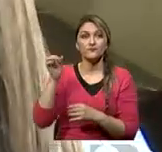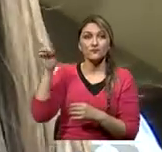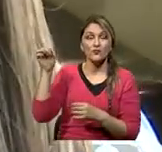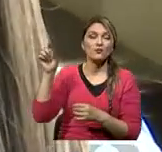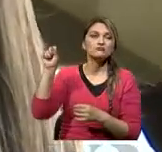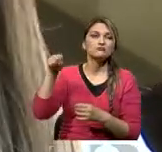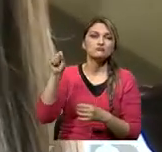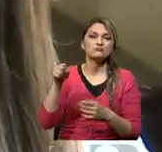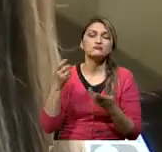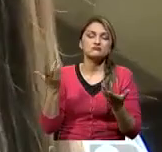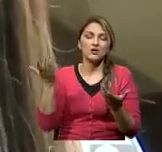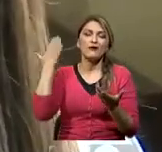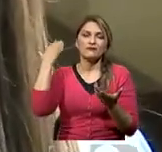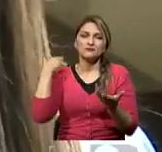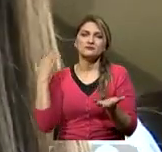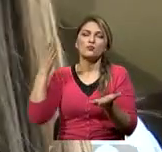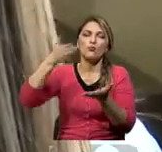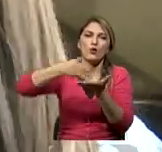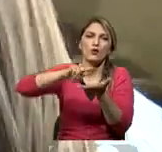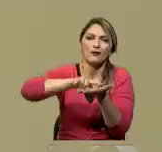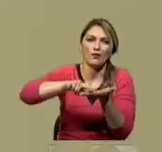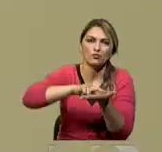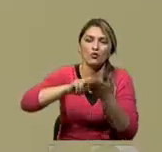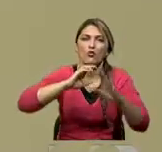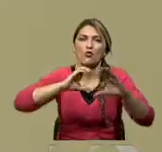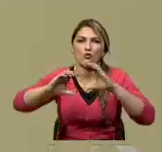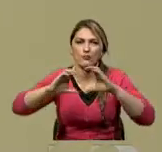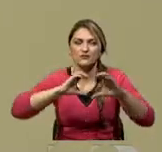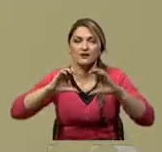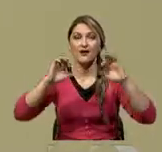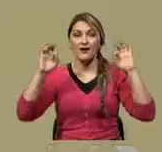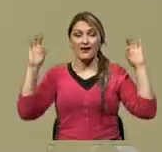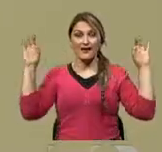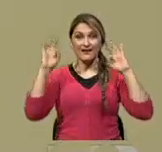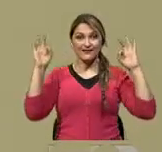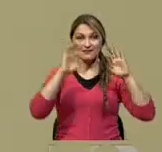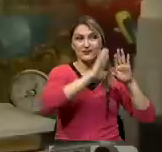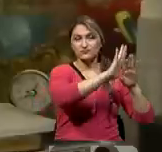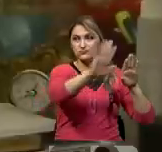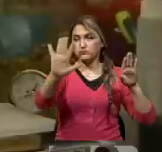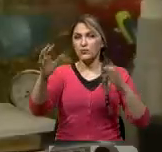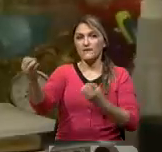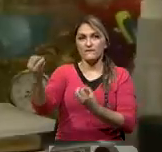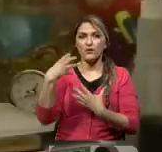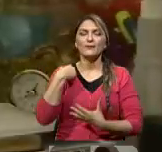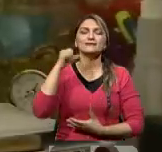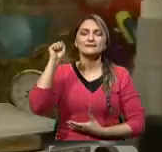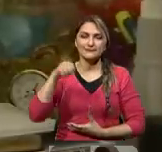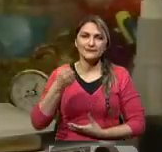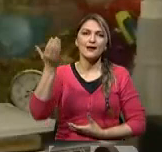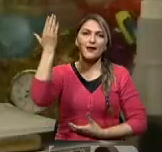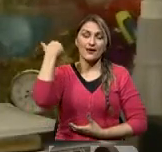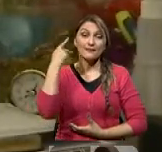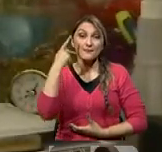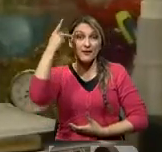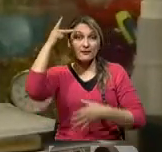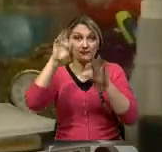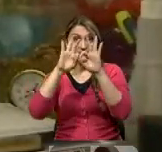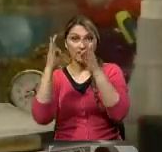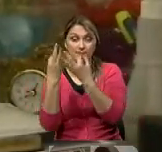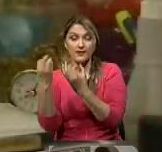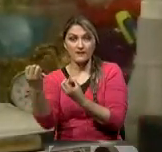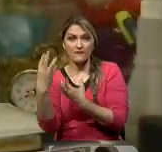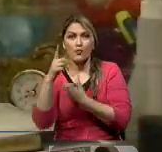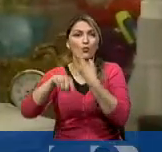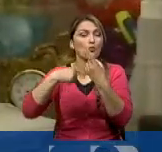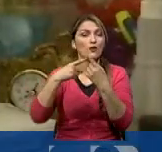reunión. Sin embargo, asegura que no se mencionó que varios espacios estuvieran electrificados. Nos reunimos con los padres de familia, como lo mencionan, el